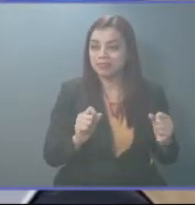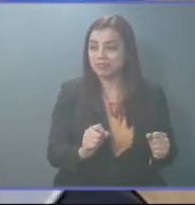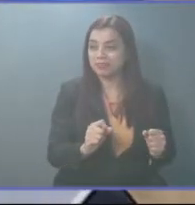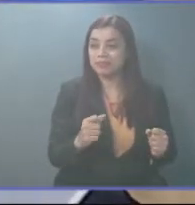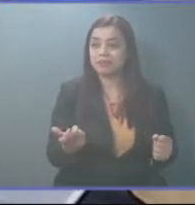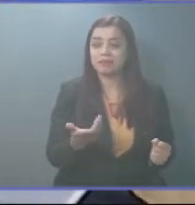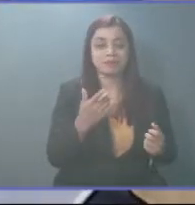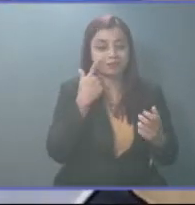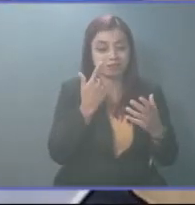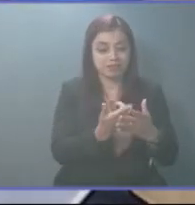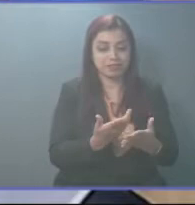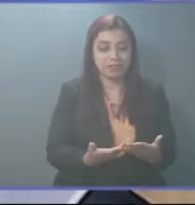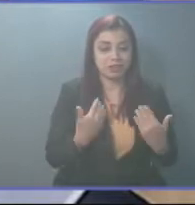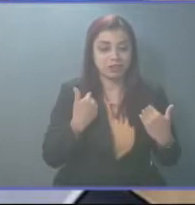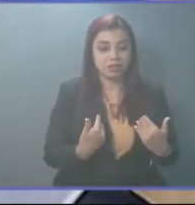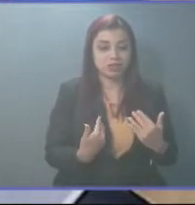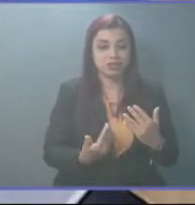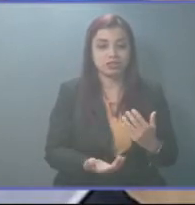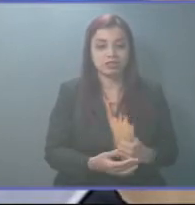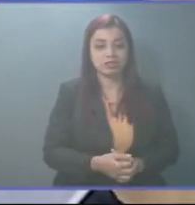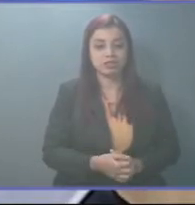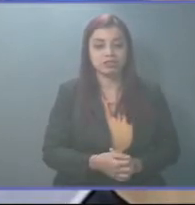el desarrollo